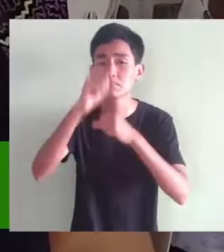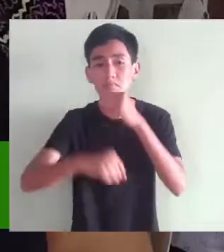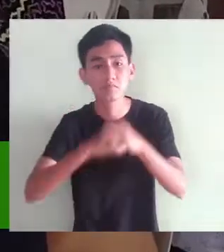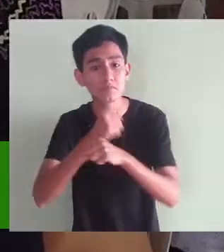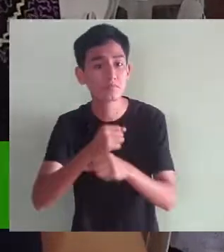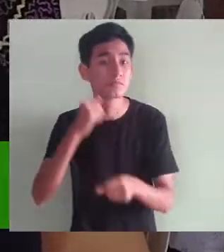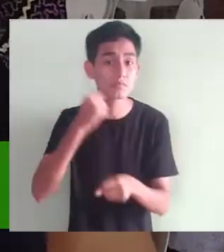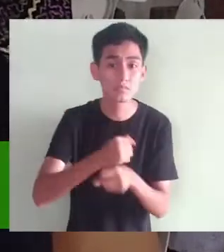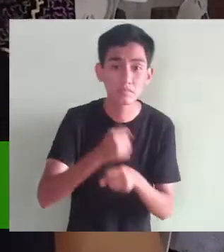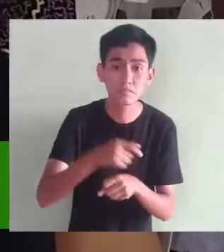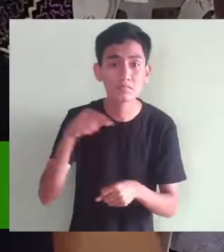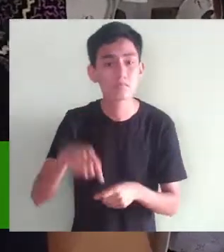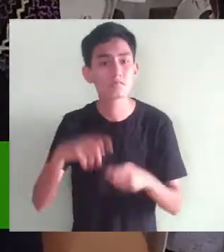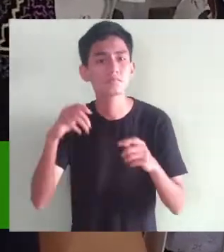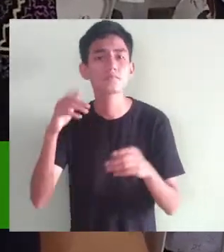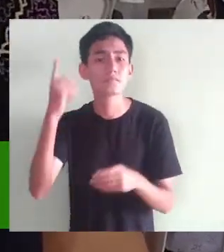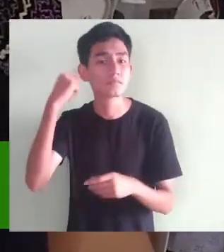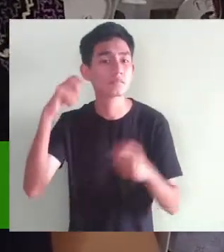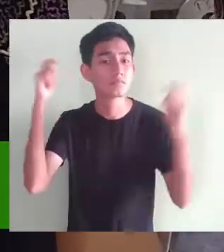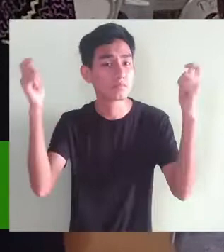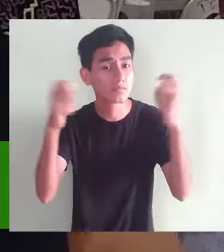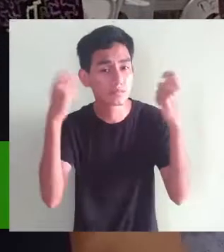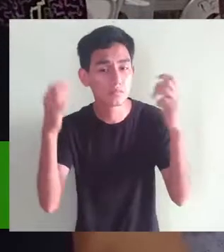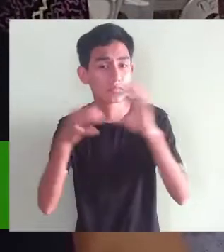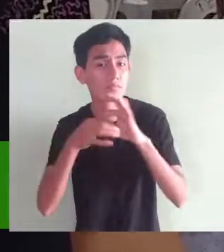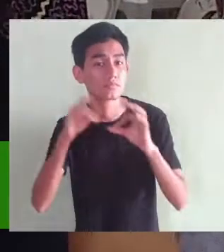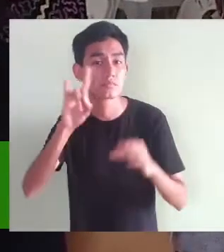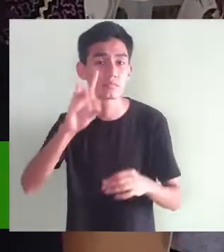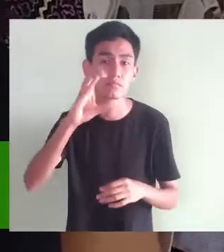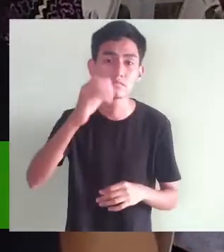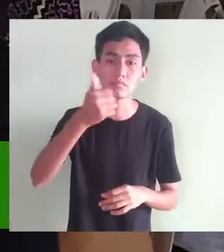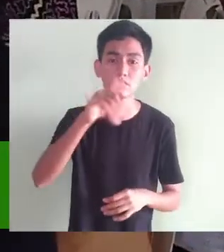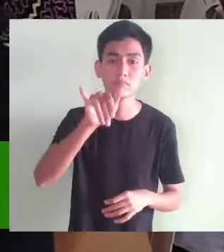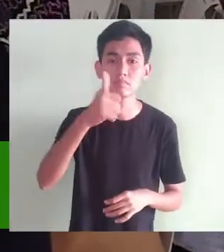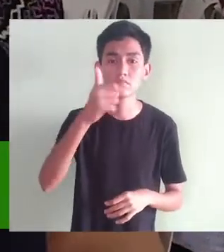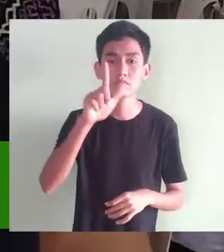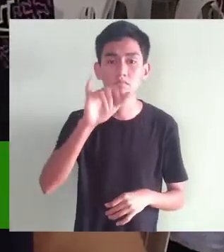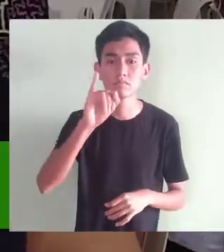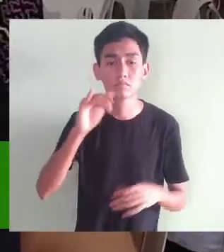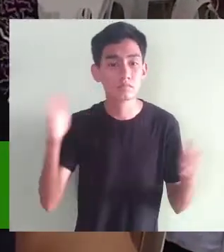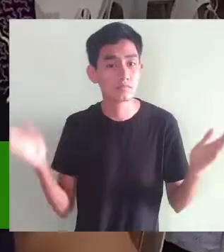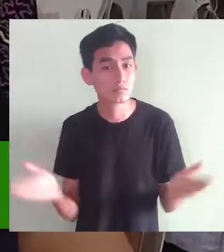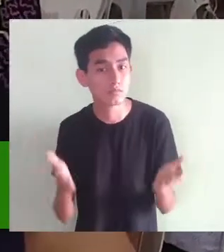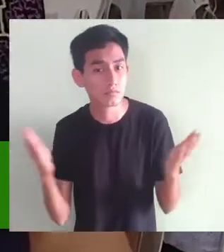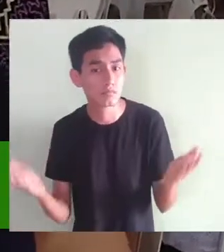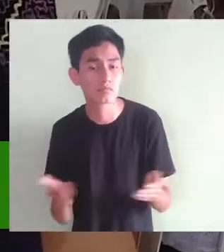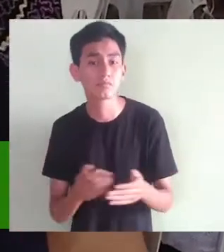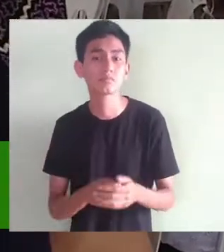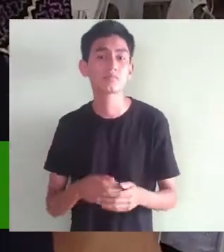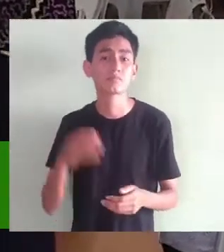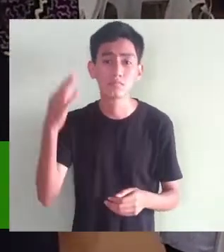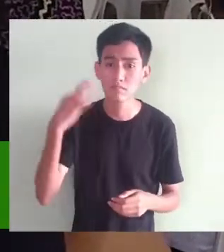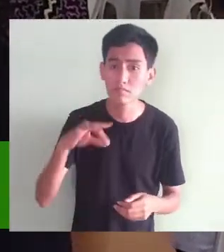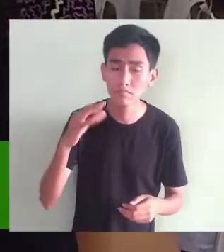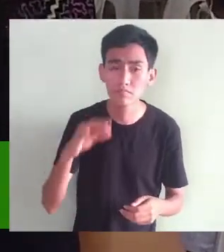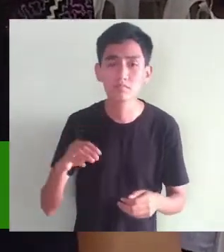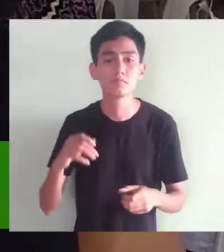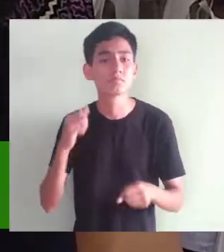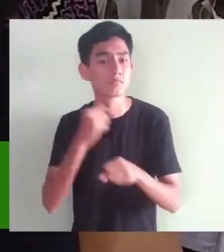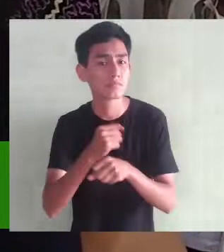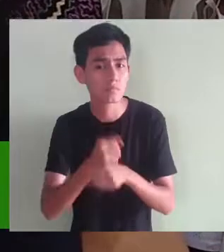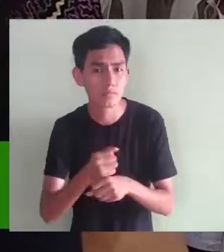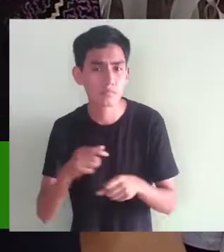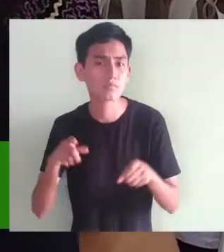el desarrollo del turismo de nuestra región de Ucayali y promoviendo lo que es principalmente nuestro ícono turístico, la